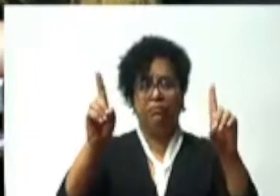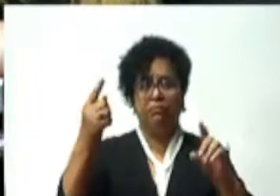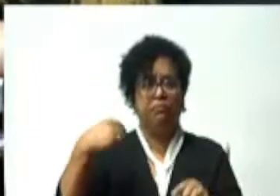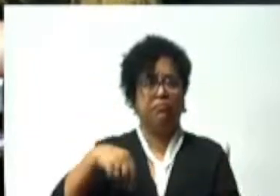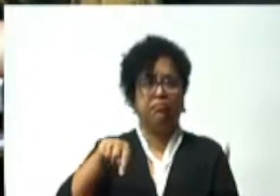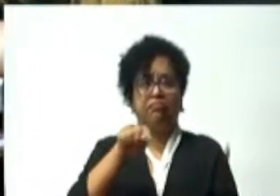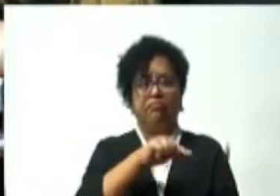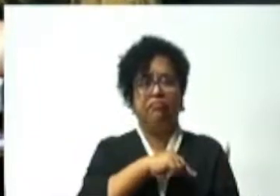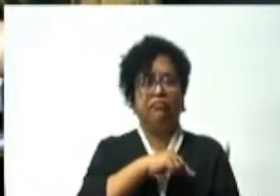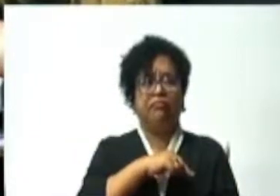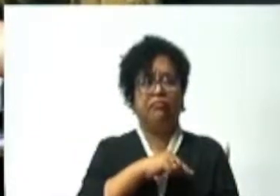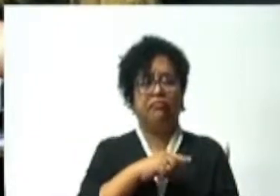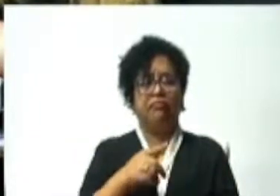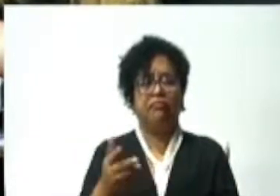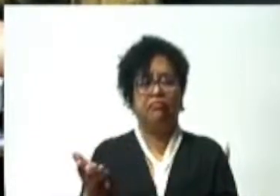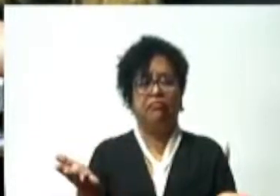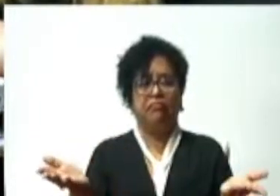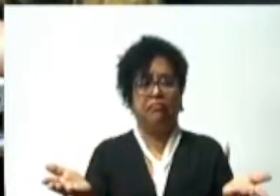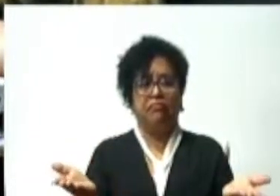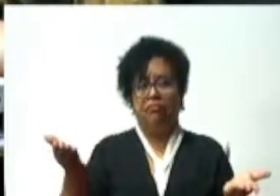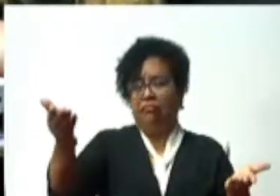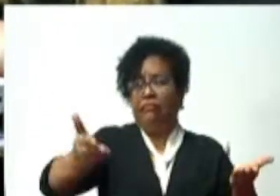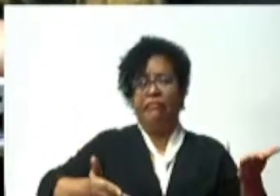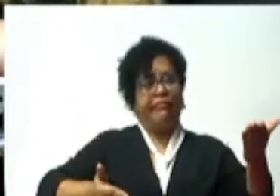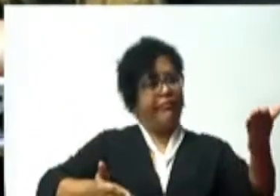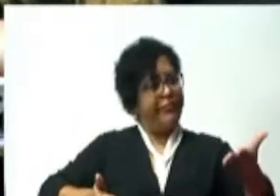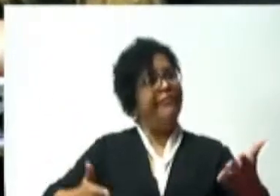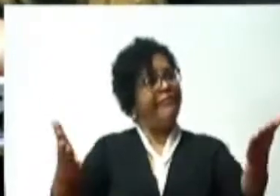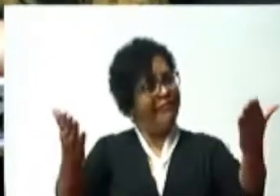sí solicitamos una cita, debió recibirnos como tal.